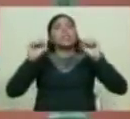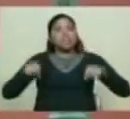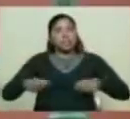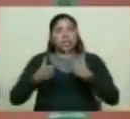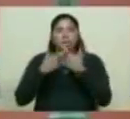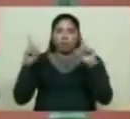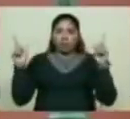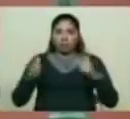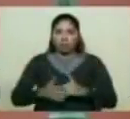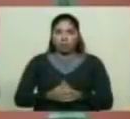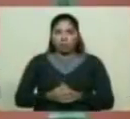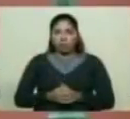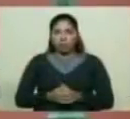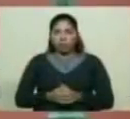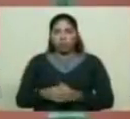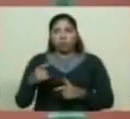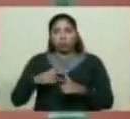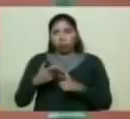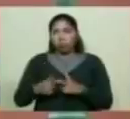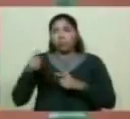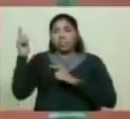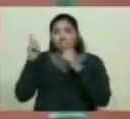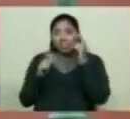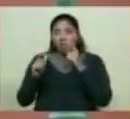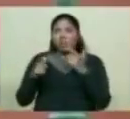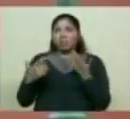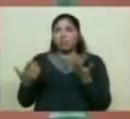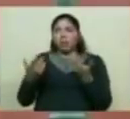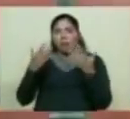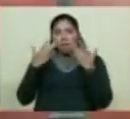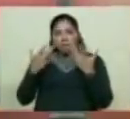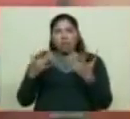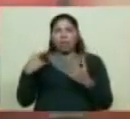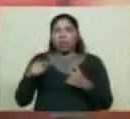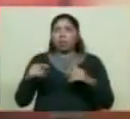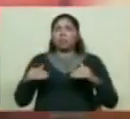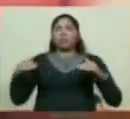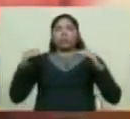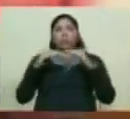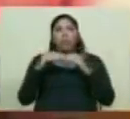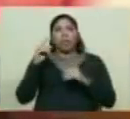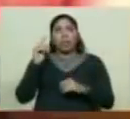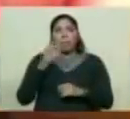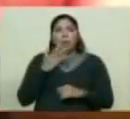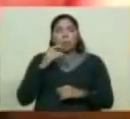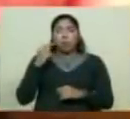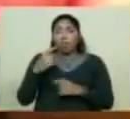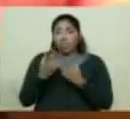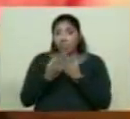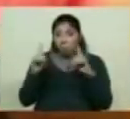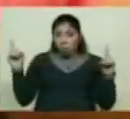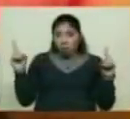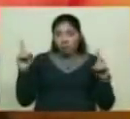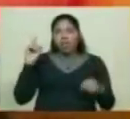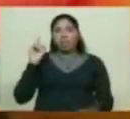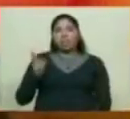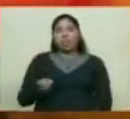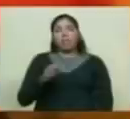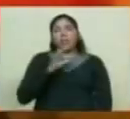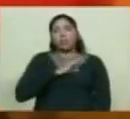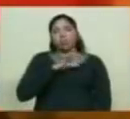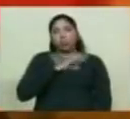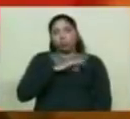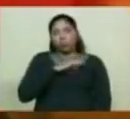en esencia en alma y el espíritu para que haya democracia tiene que haber una sociedad de hombres